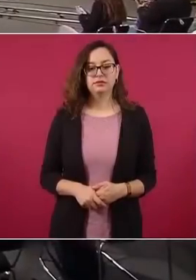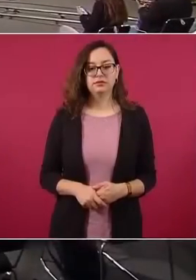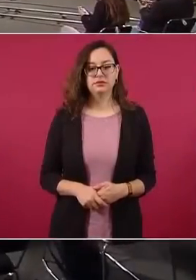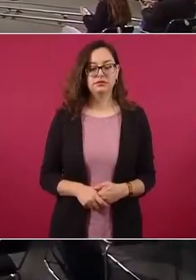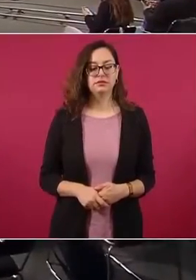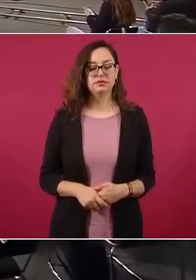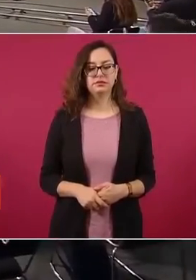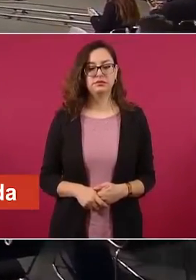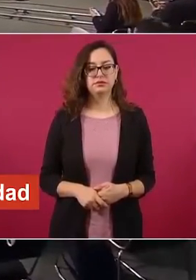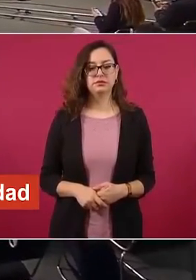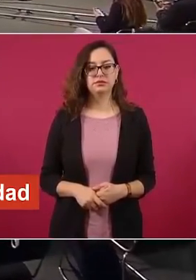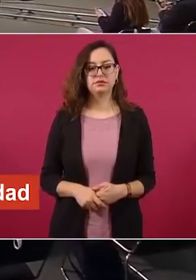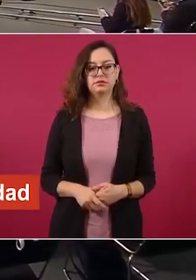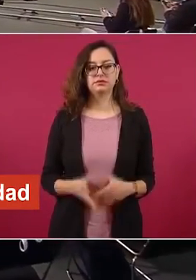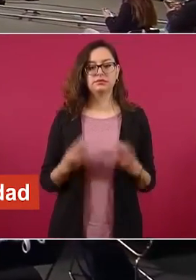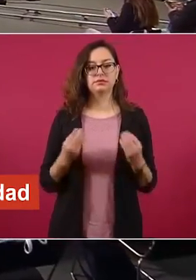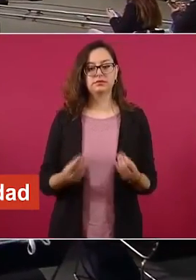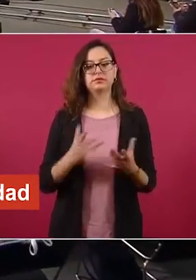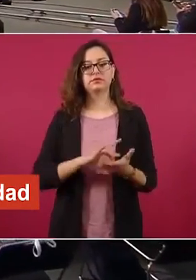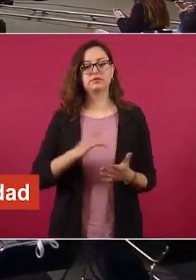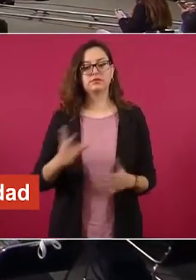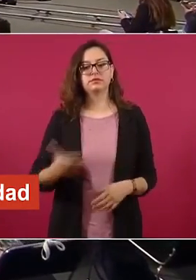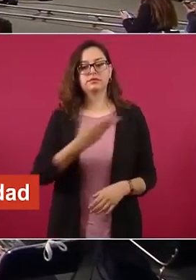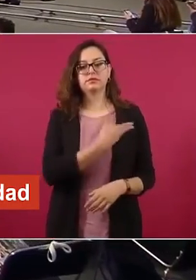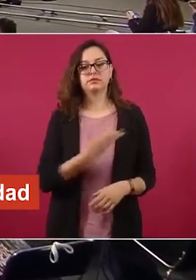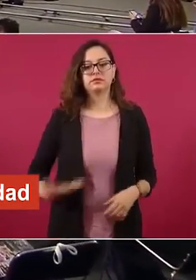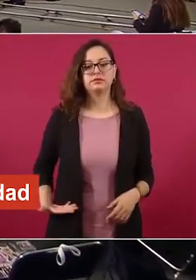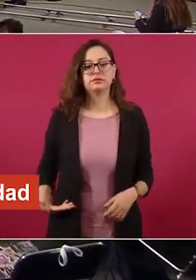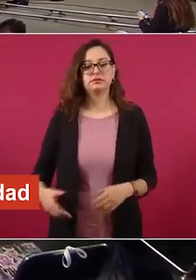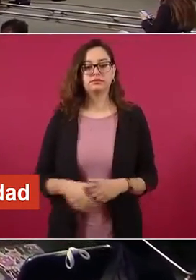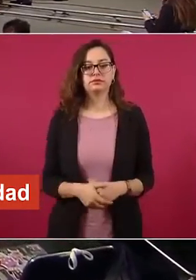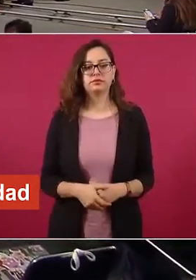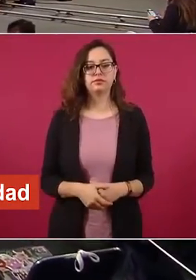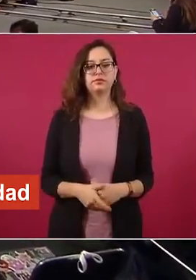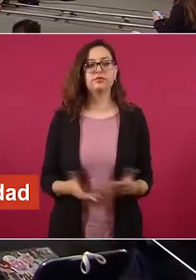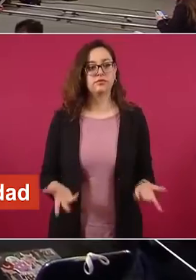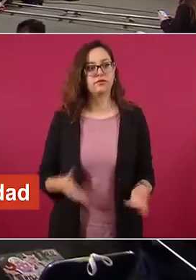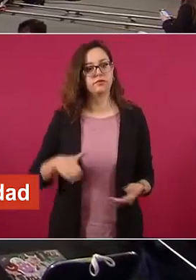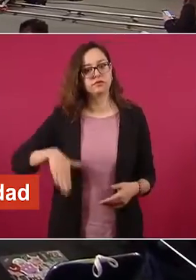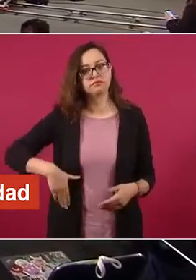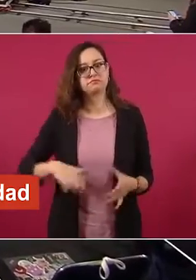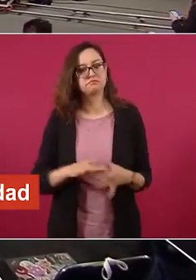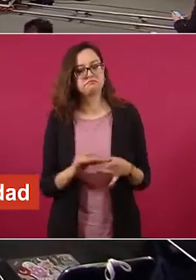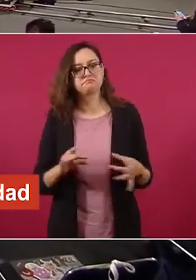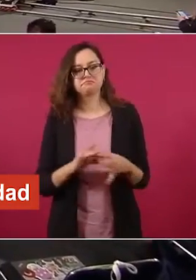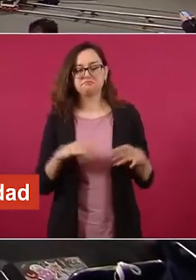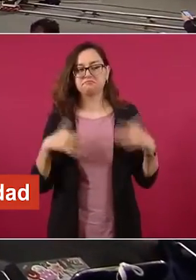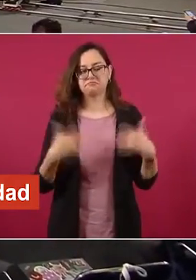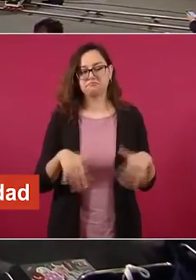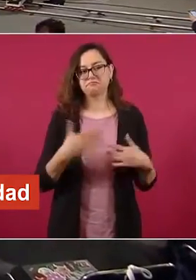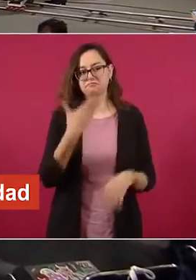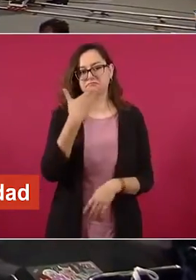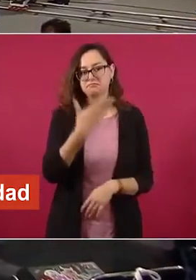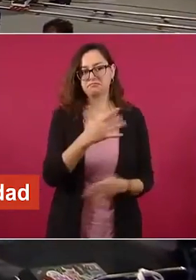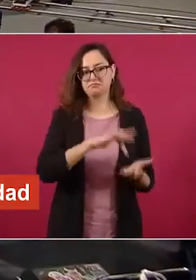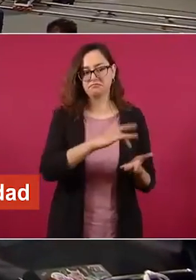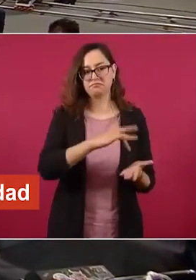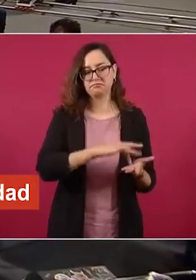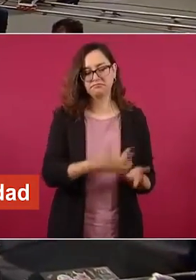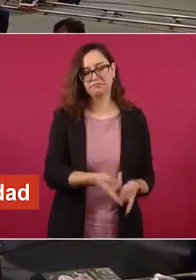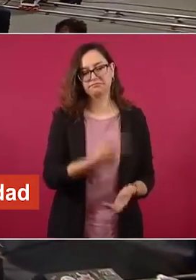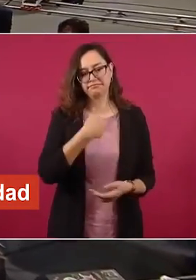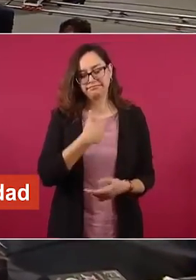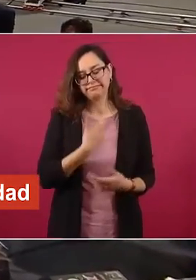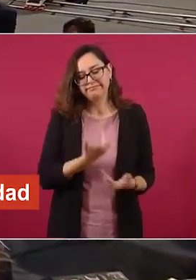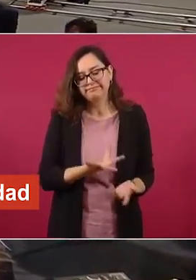Bueno, muchas gracias, señor presidente, y gracias por sus generosas palabras. Vamos a presentar el informe